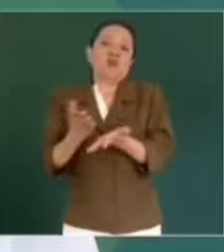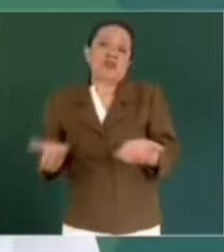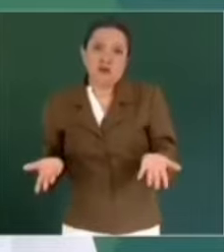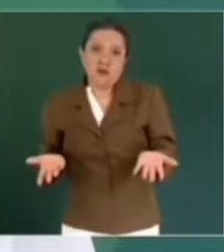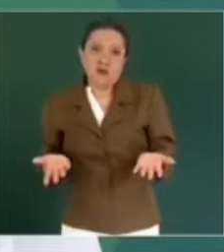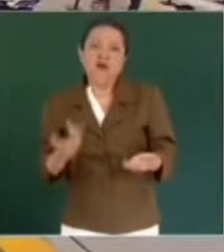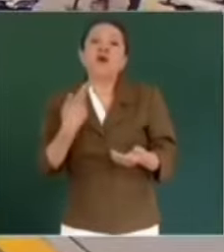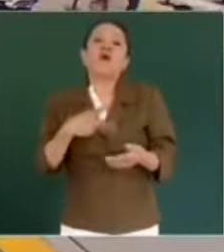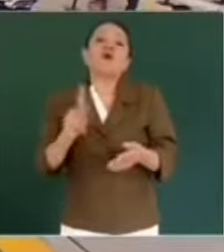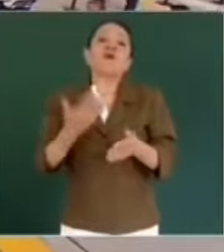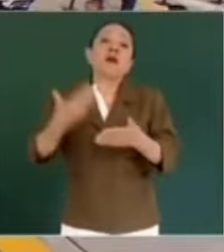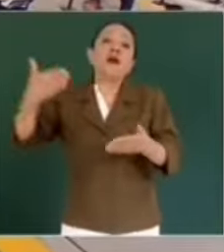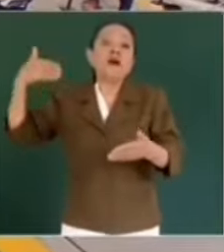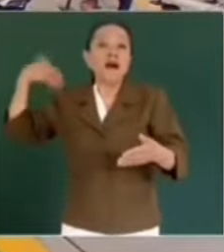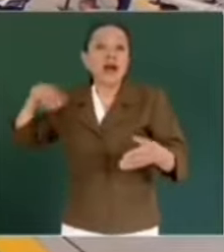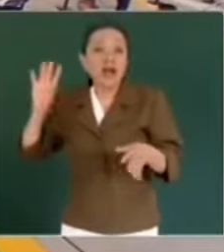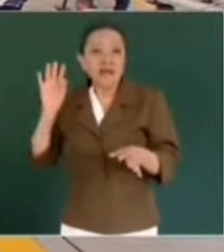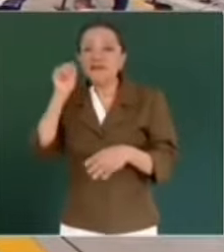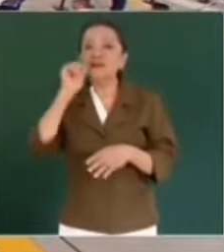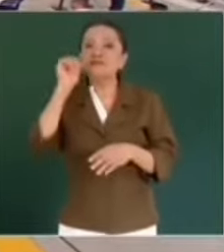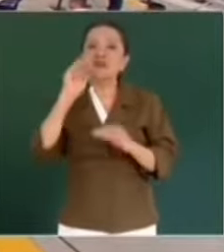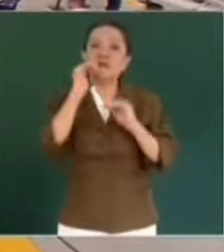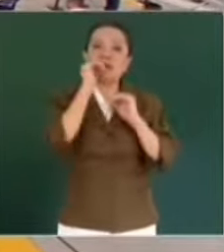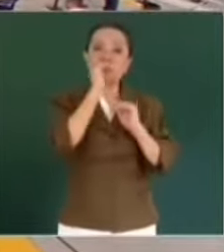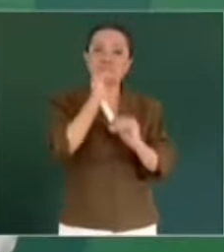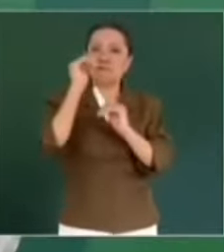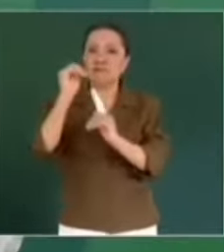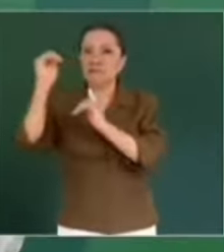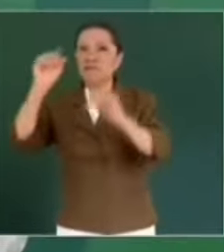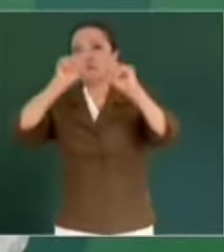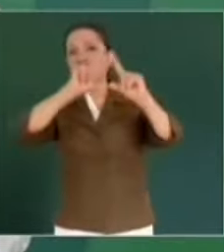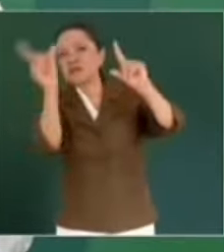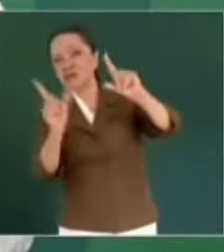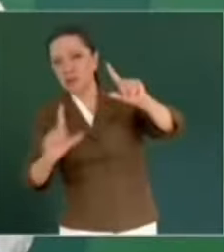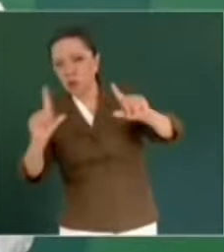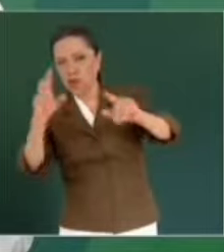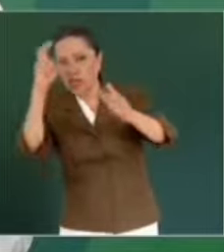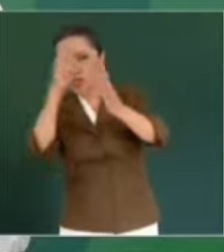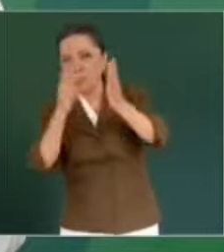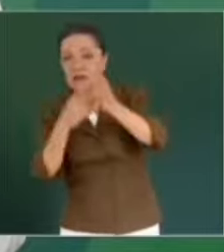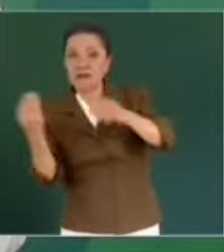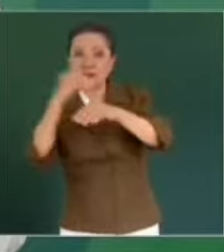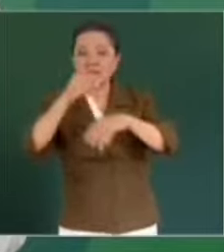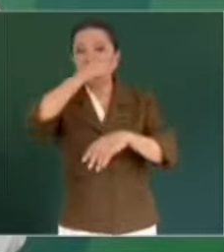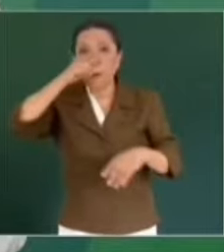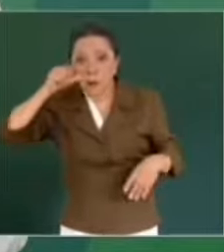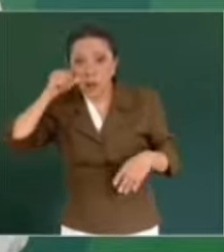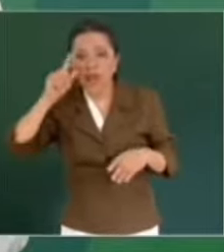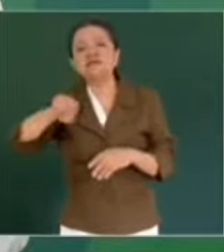antes el periodo de la República Restaurada, de Juárez, de Lerdo,